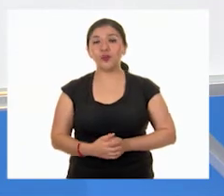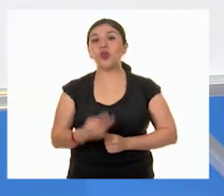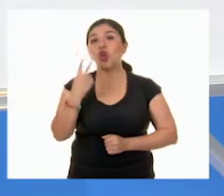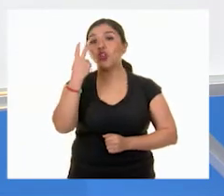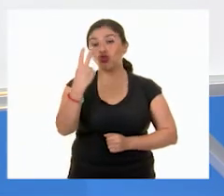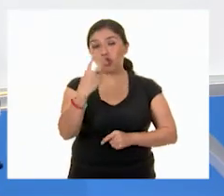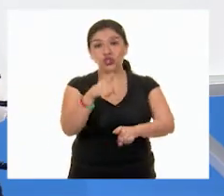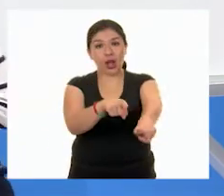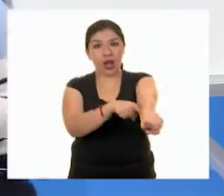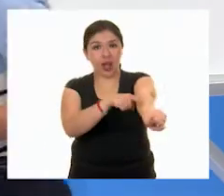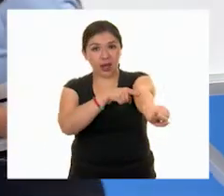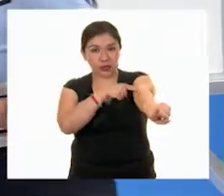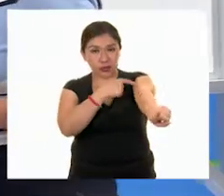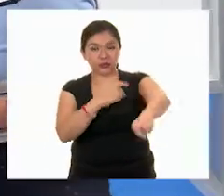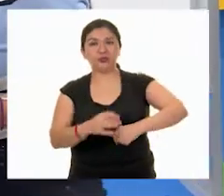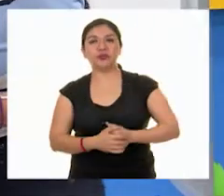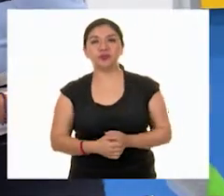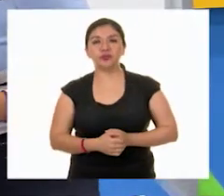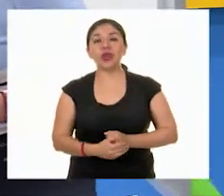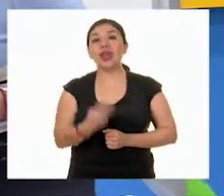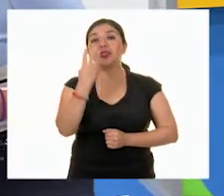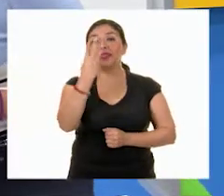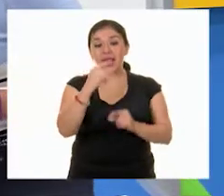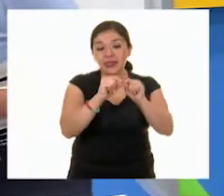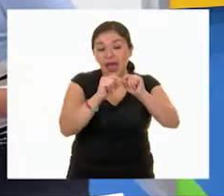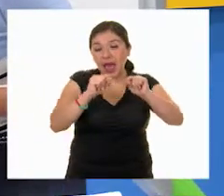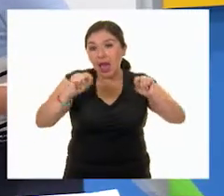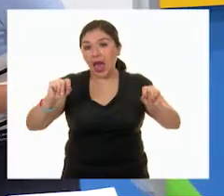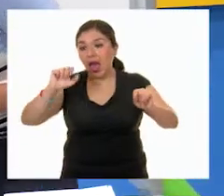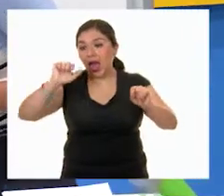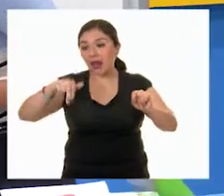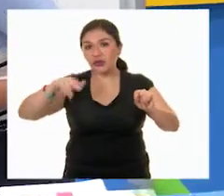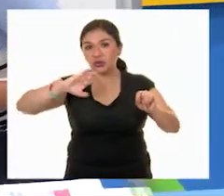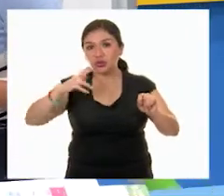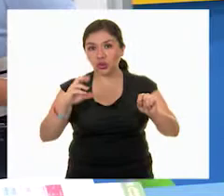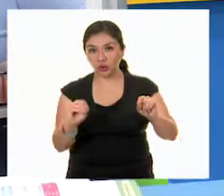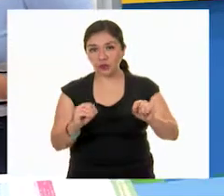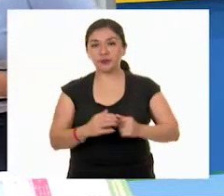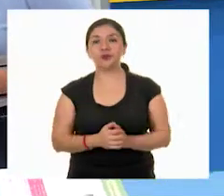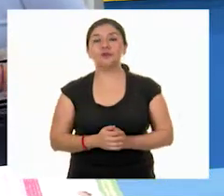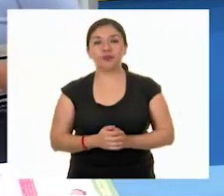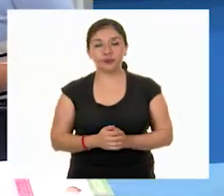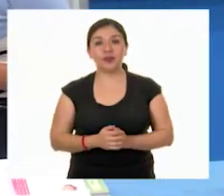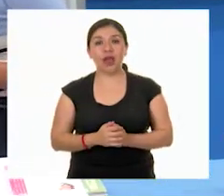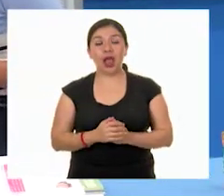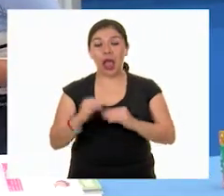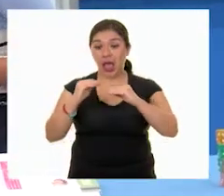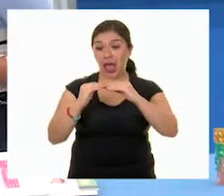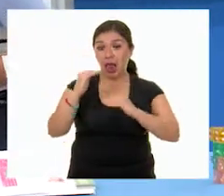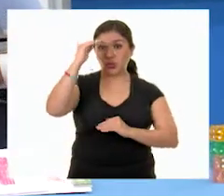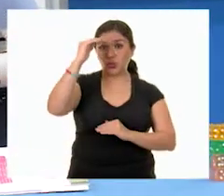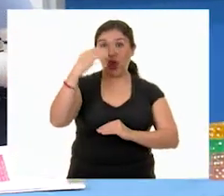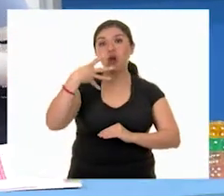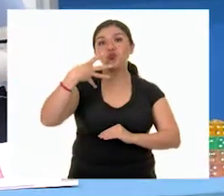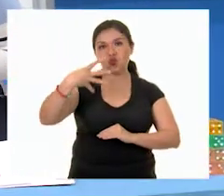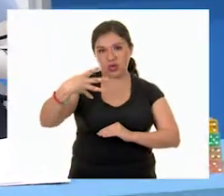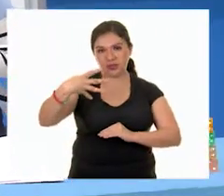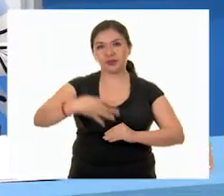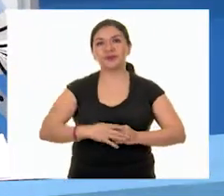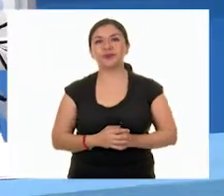largo. 2 de largo. 3 de ancho. 3 de ancho. Pero ahora de altura, 4.